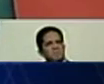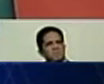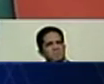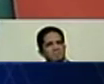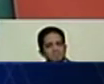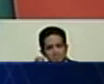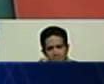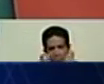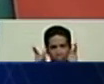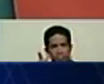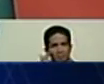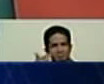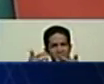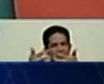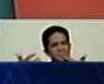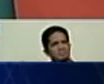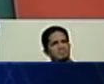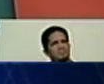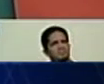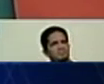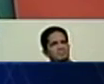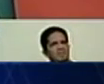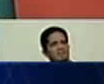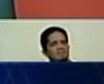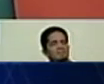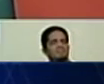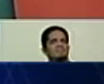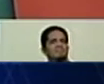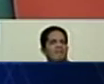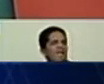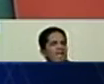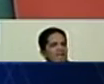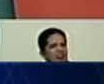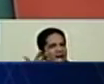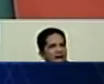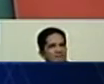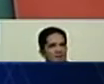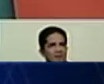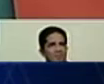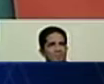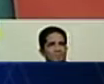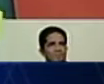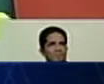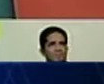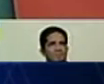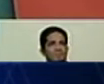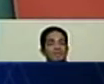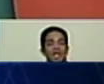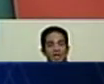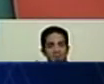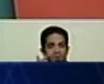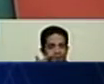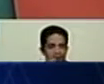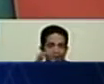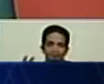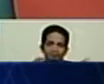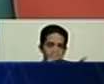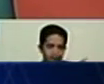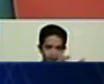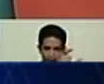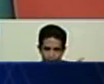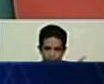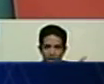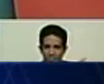párrafo tan grave como esta incursión en territorio venezolano, donde en su párrafo 9 dice, y lo voy a